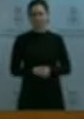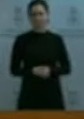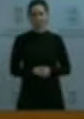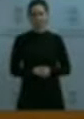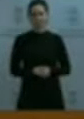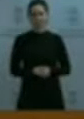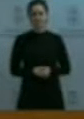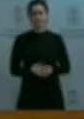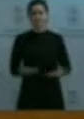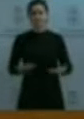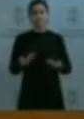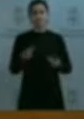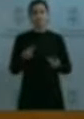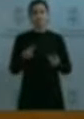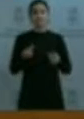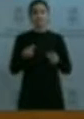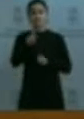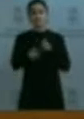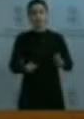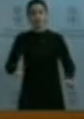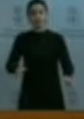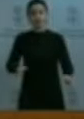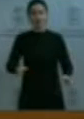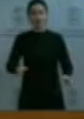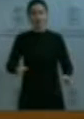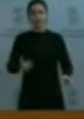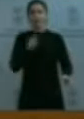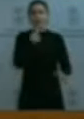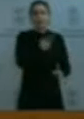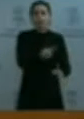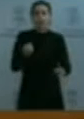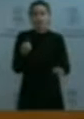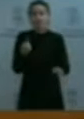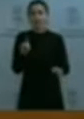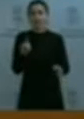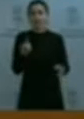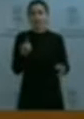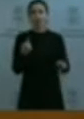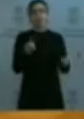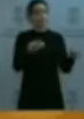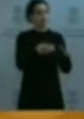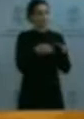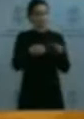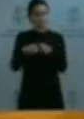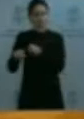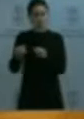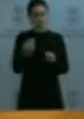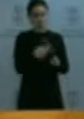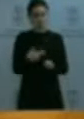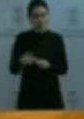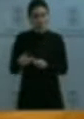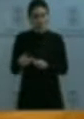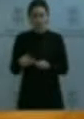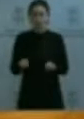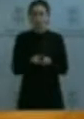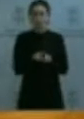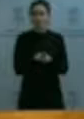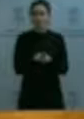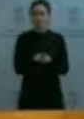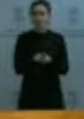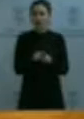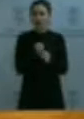los afectados, de que, en cierto modo, los distintos grupos parlamentarios tenemos una utilidad, que es la de trasladar precisamente